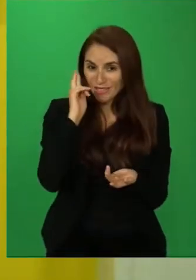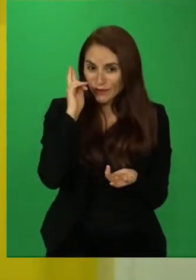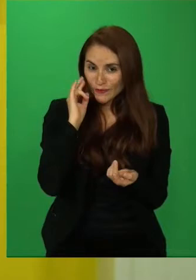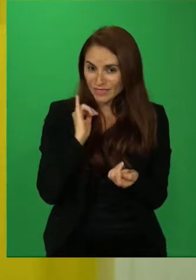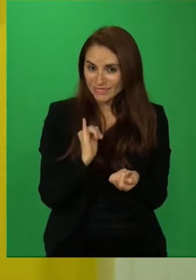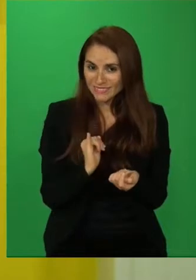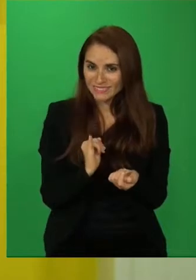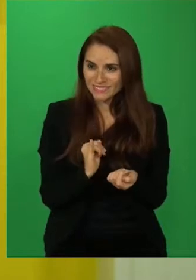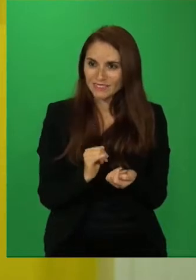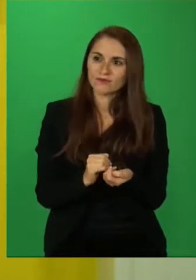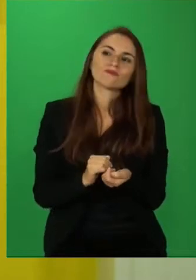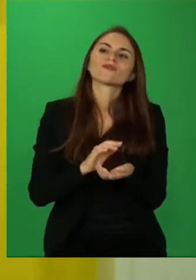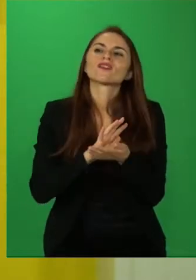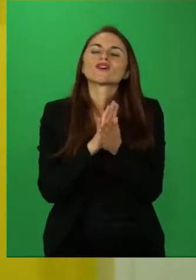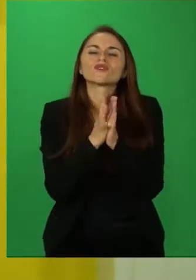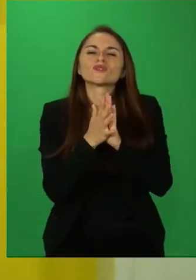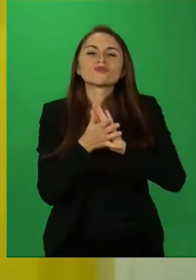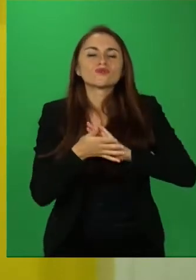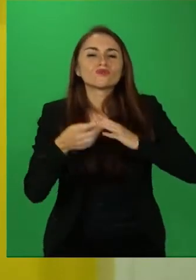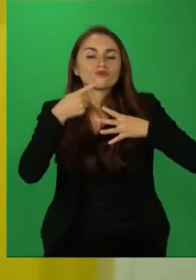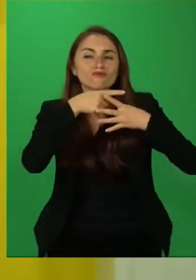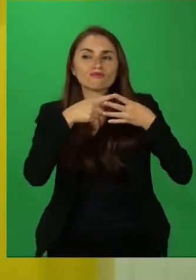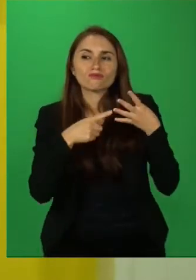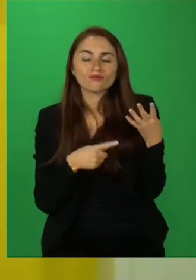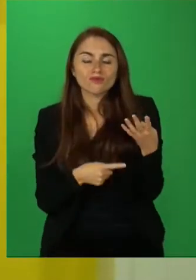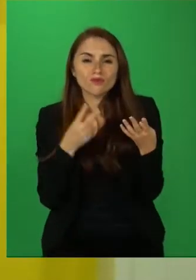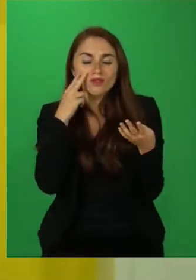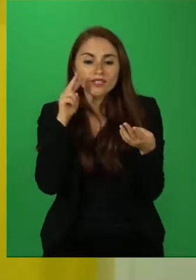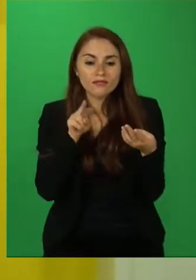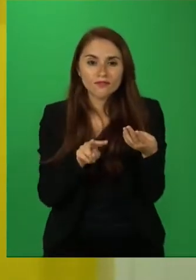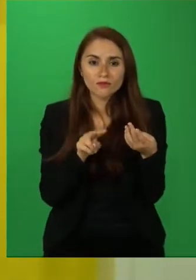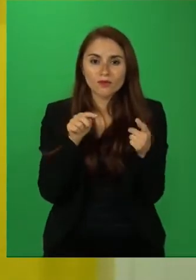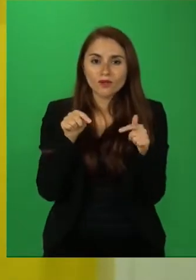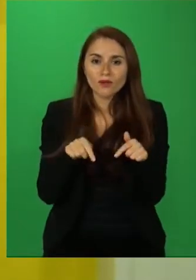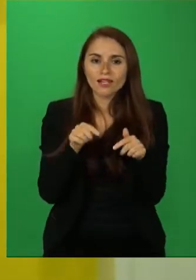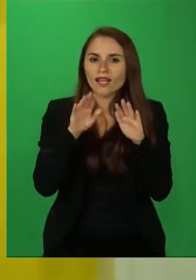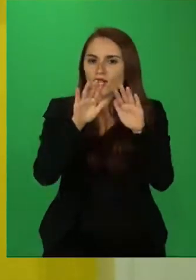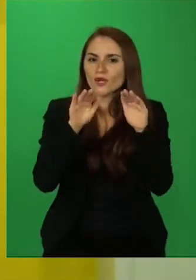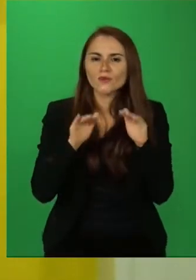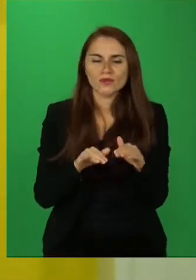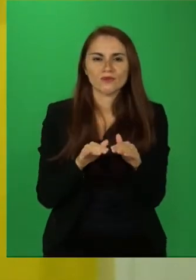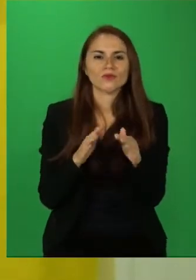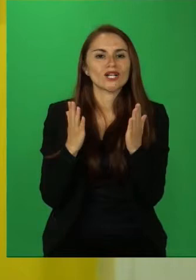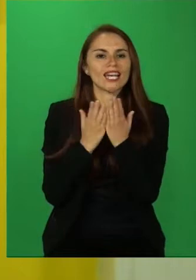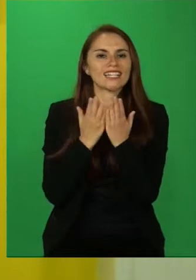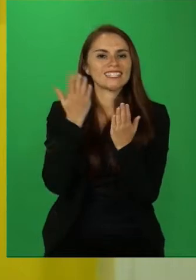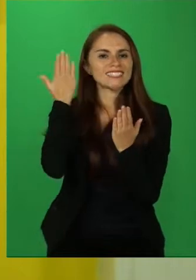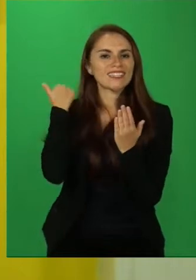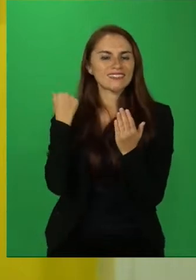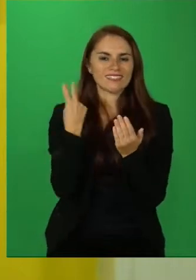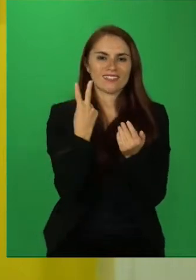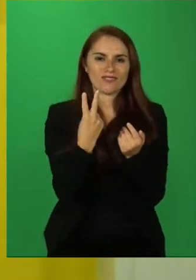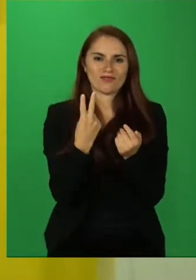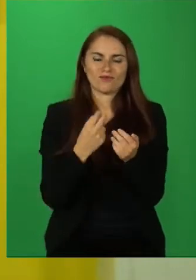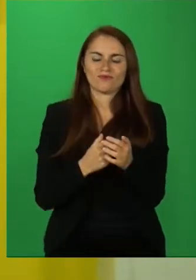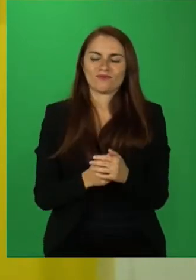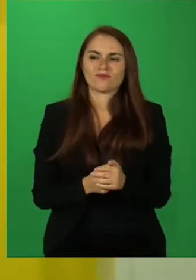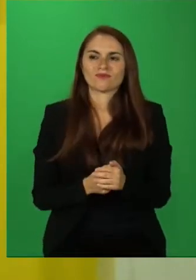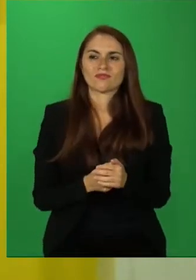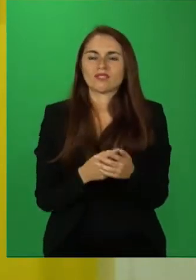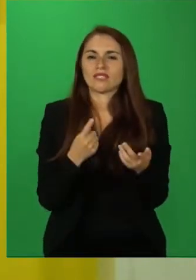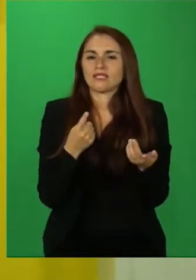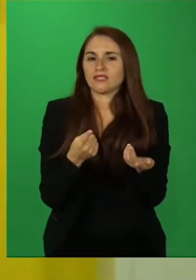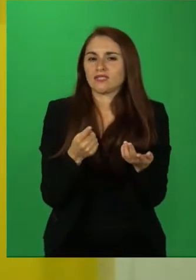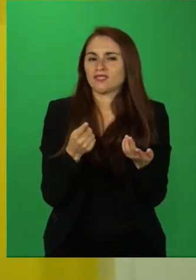sí, todo esto que acabamos de realizar ahora es lo que hicimos durante la clase número 2. Si